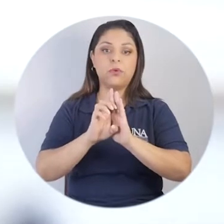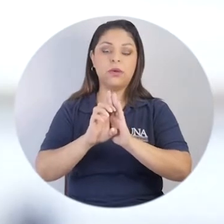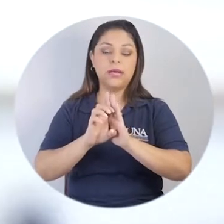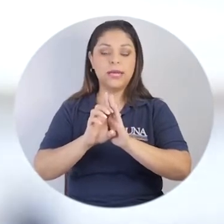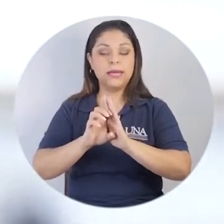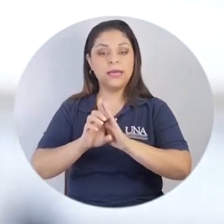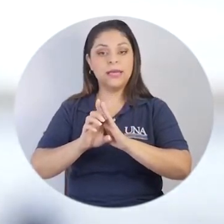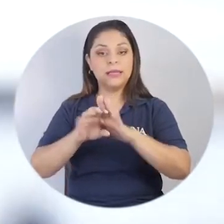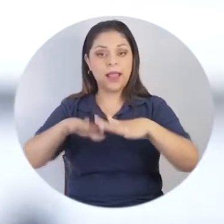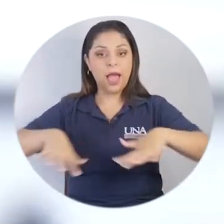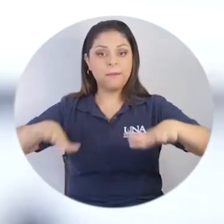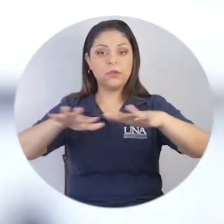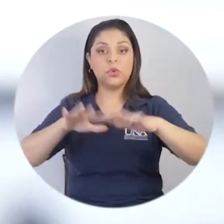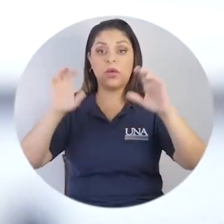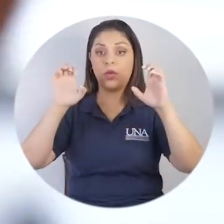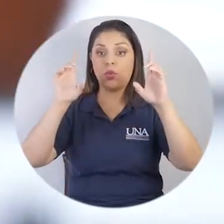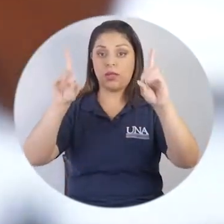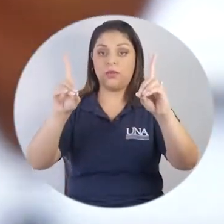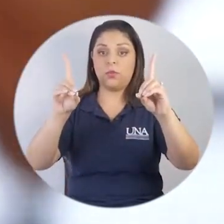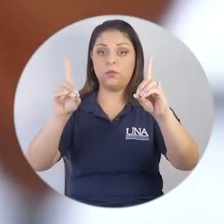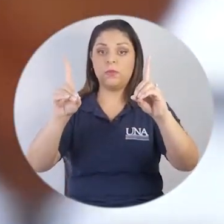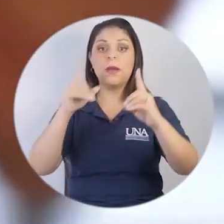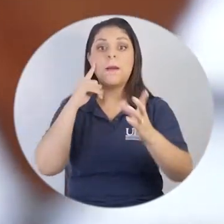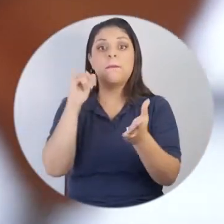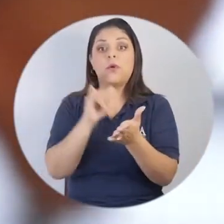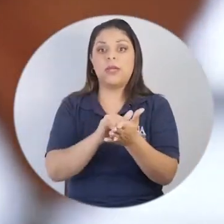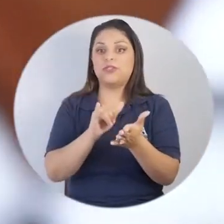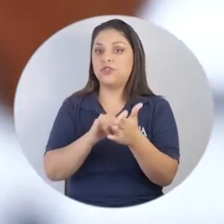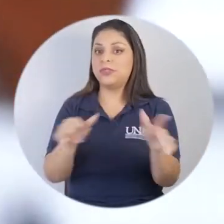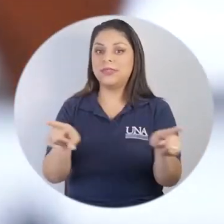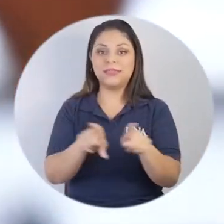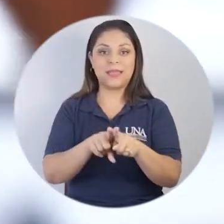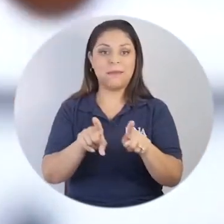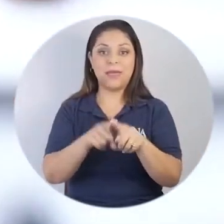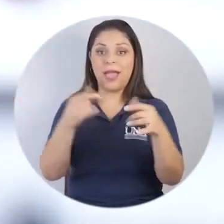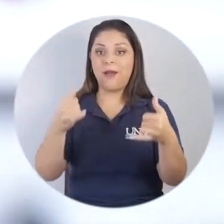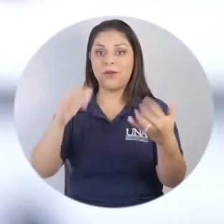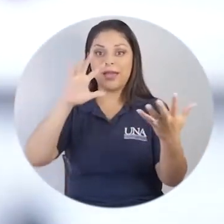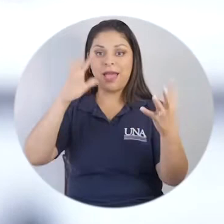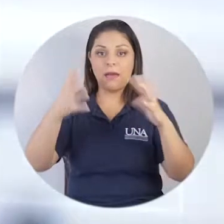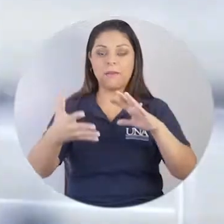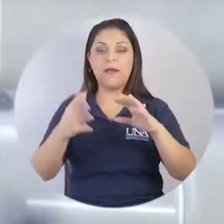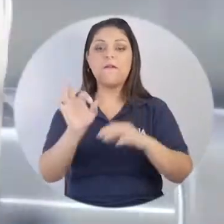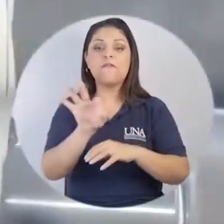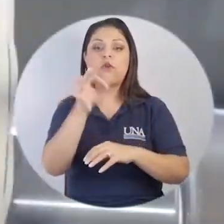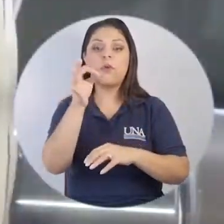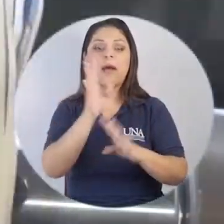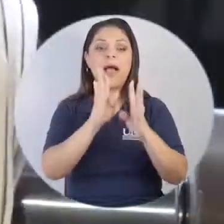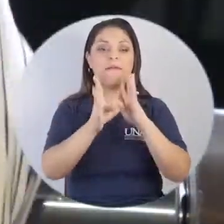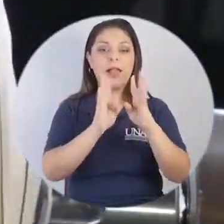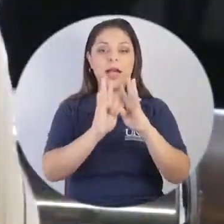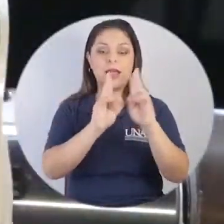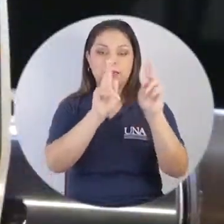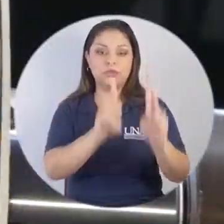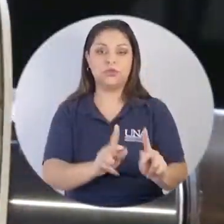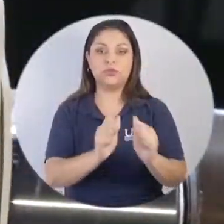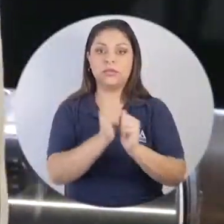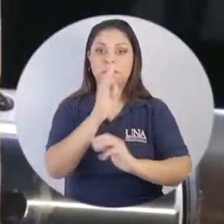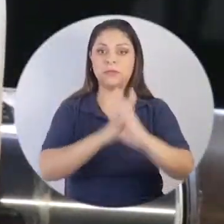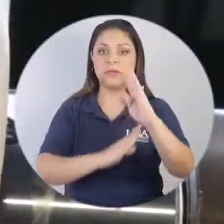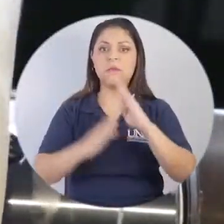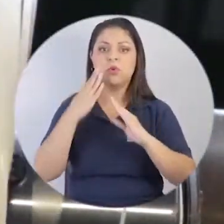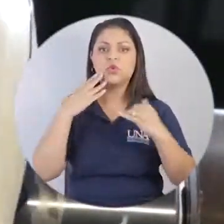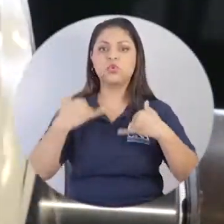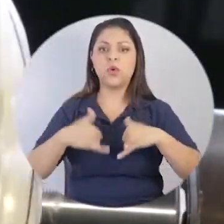Por eso, inclusive, como le decía, traspasa hasta la forma en la que mencionamos o nos dirigimos a las personas con discapacidad, porque todavía inclusive